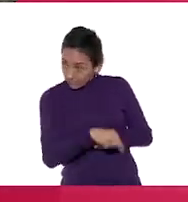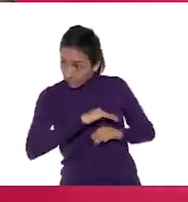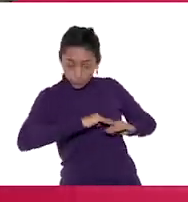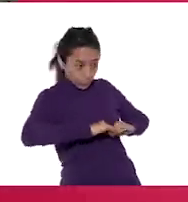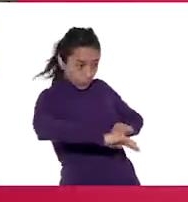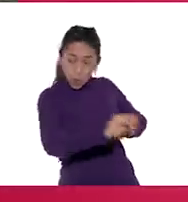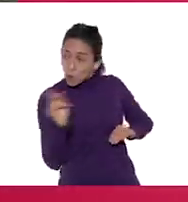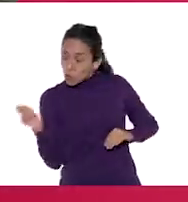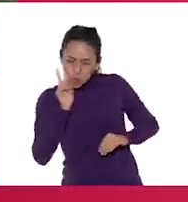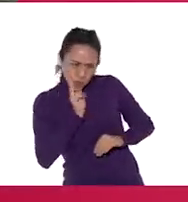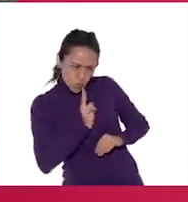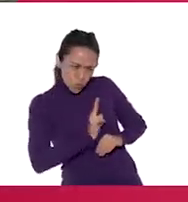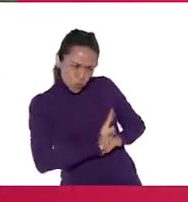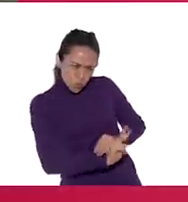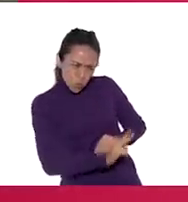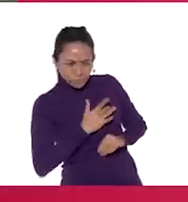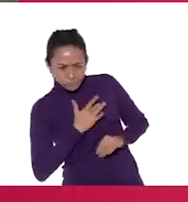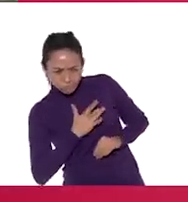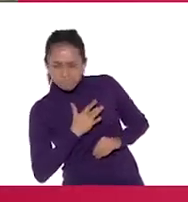que me digas qué notas.